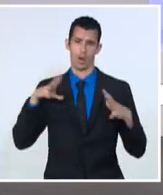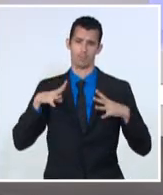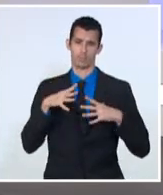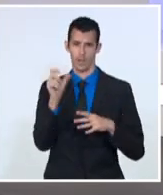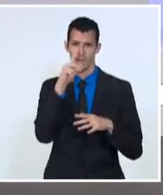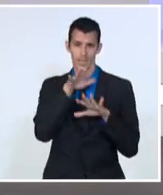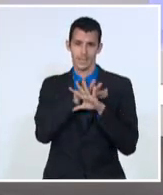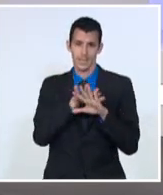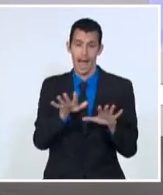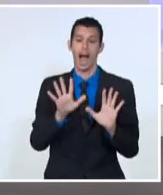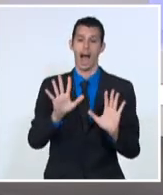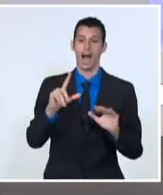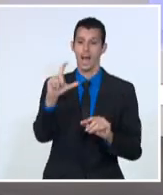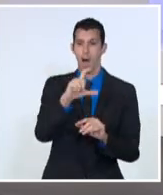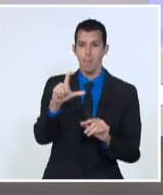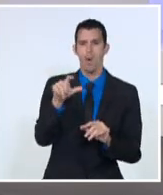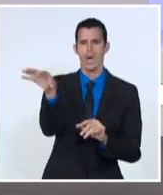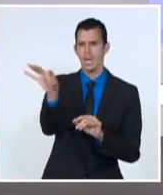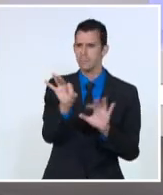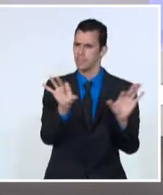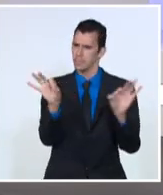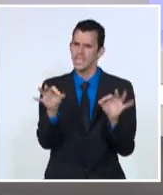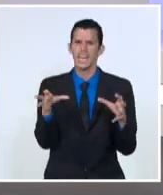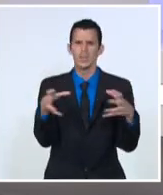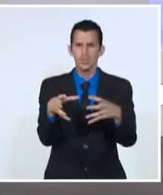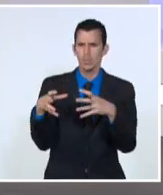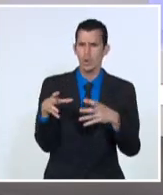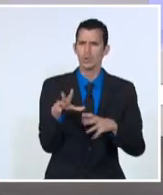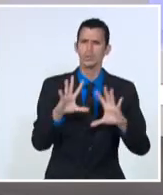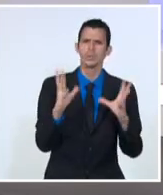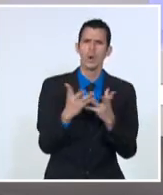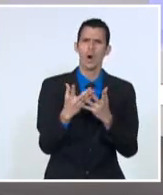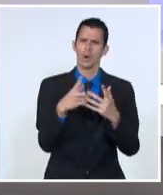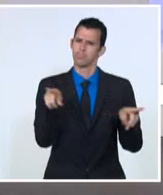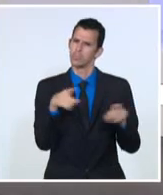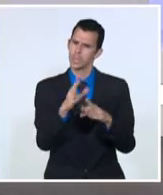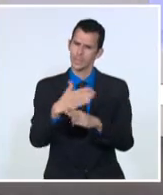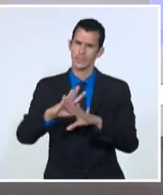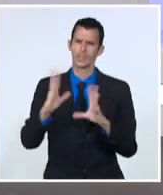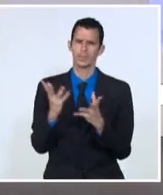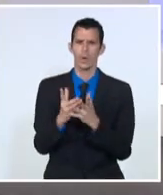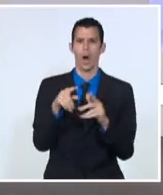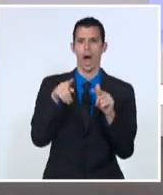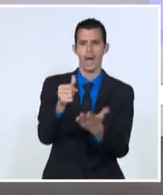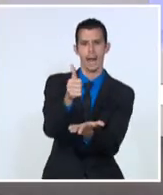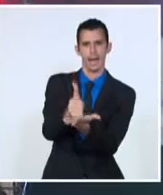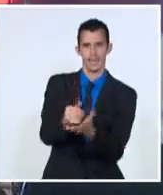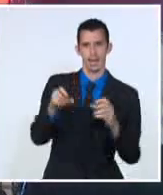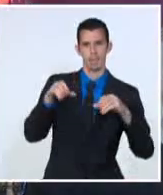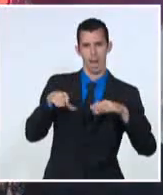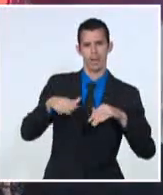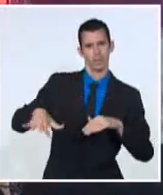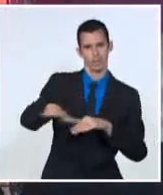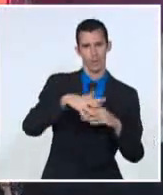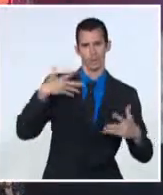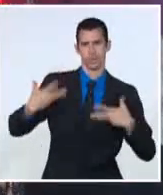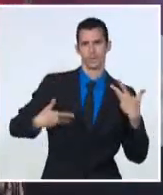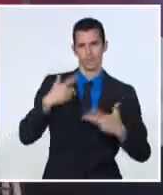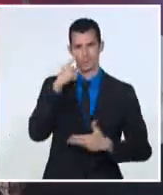compartieron durante la fiesta sonera en la Plaza de la Caridad de esa ciudad tenemos el reporte